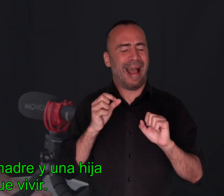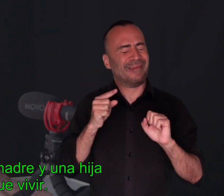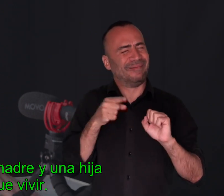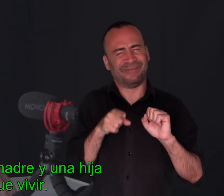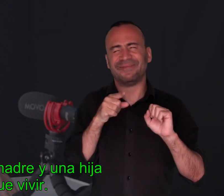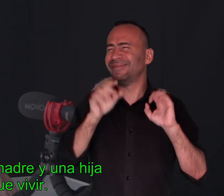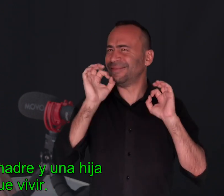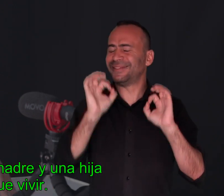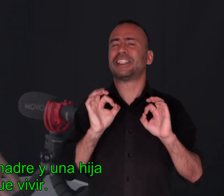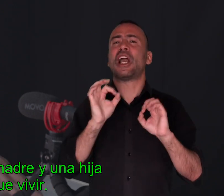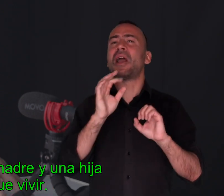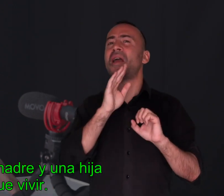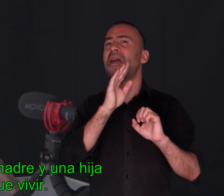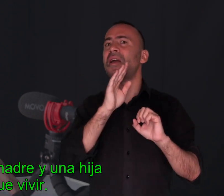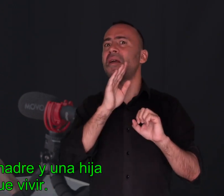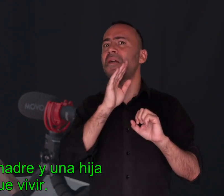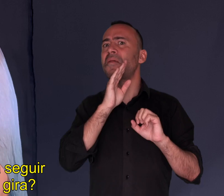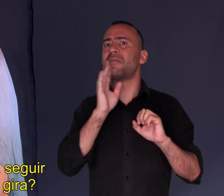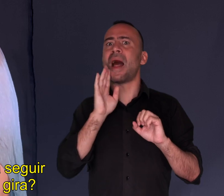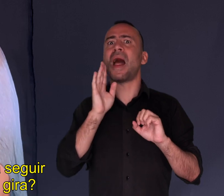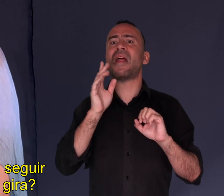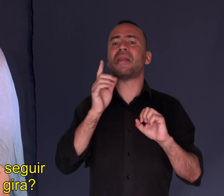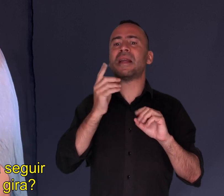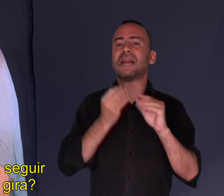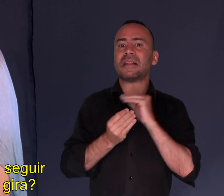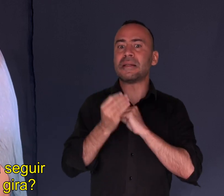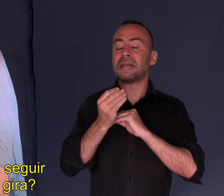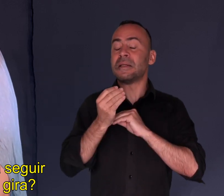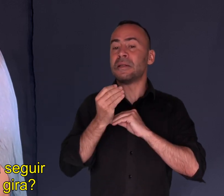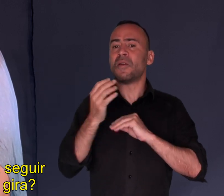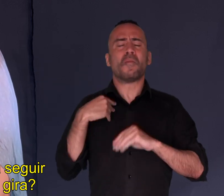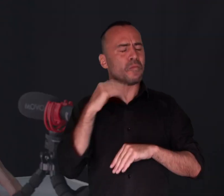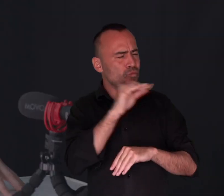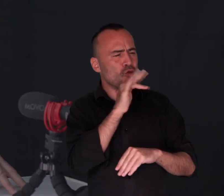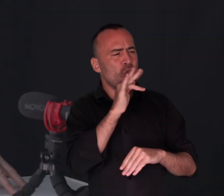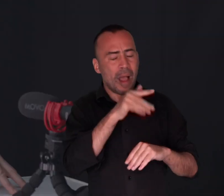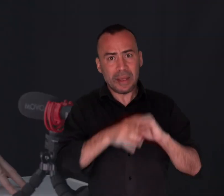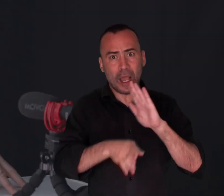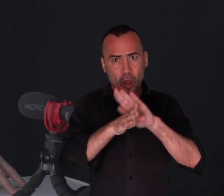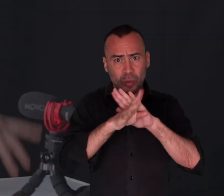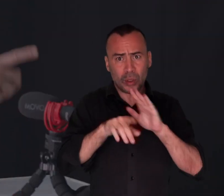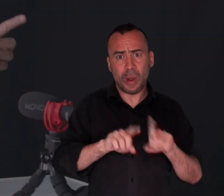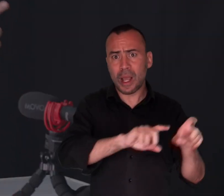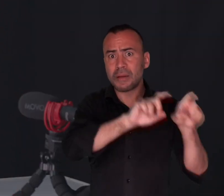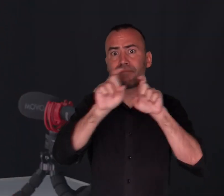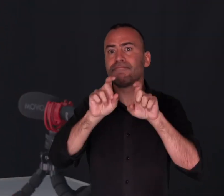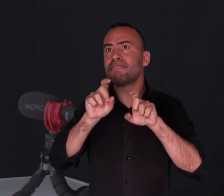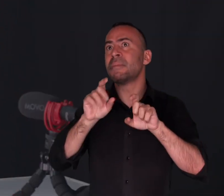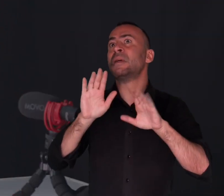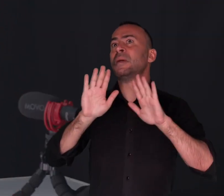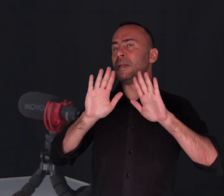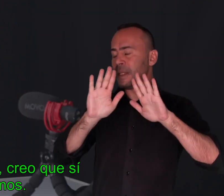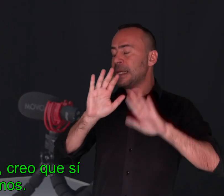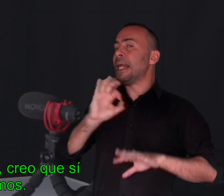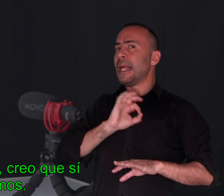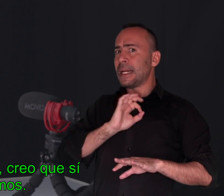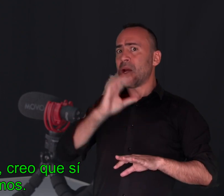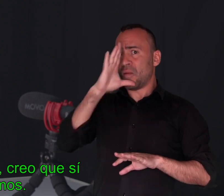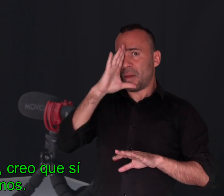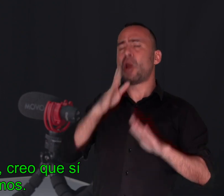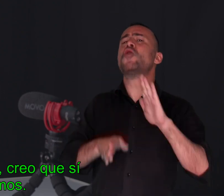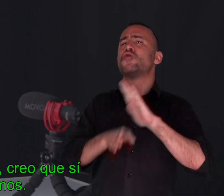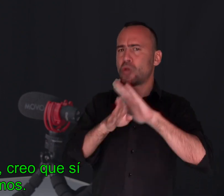abuela una madre y una hija que tienen que vivir y No vais a seguir con ellos de gira eh eh en